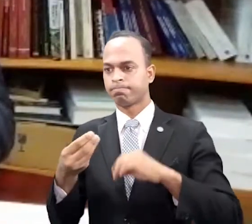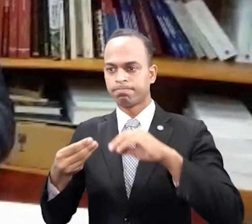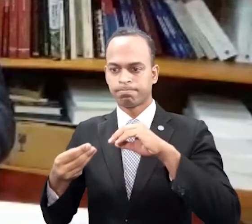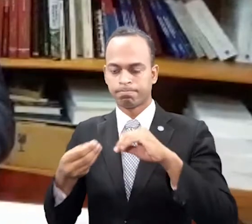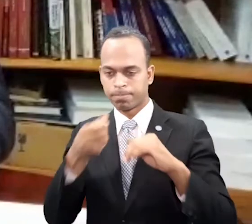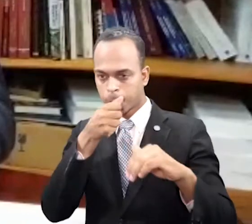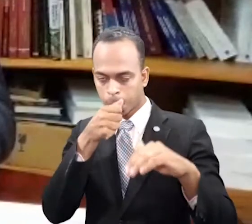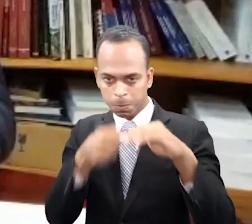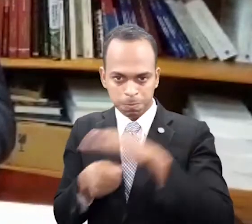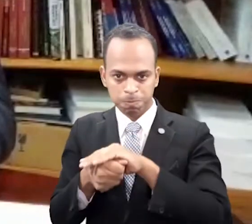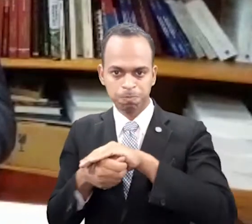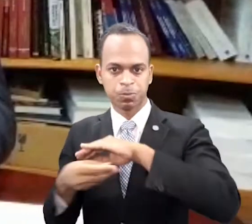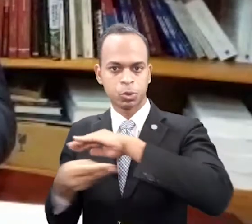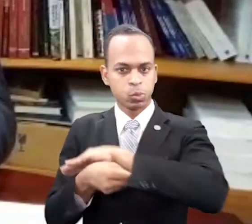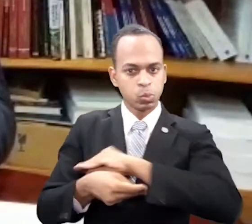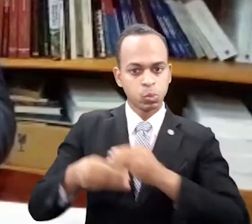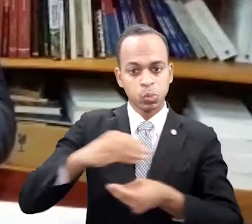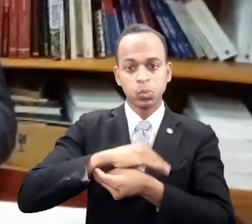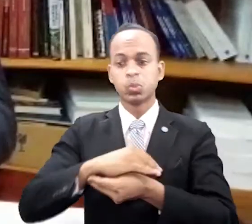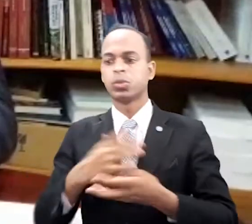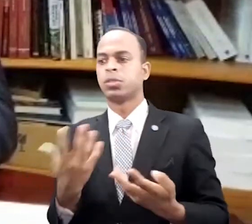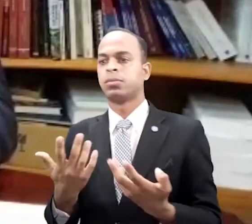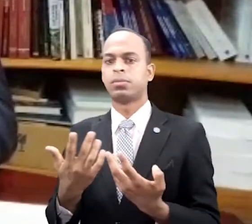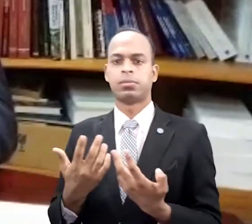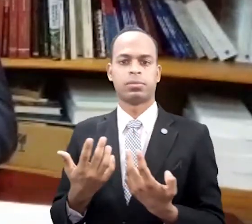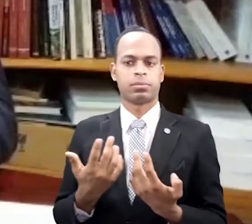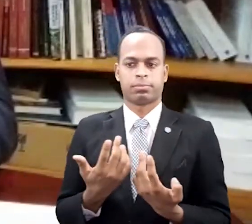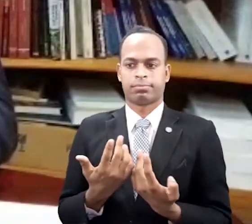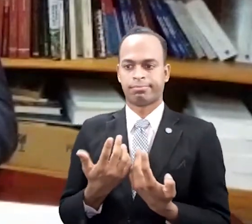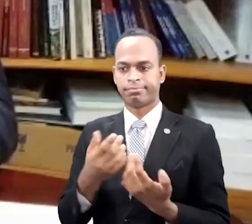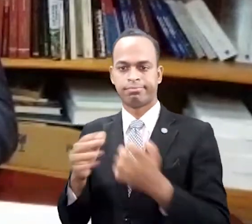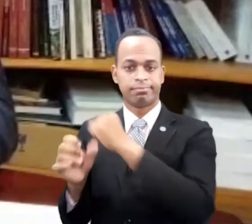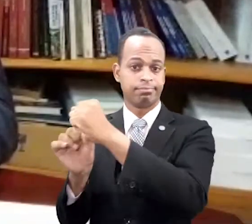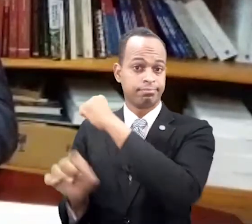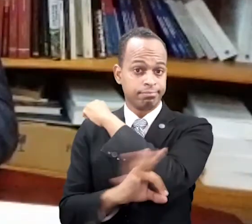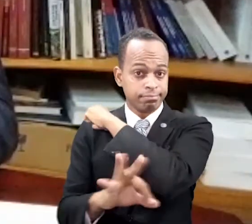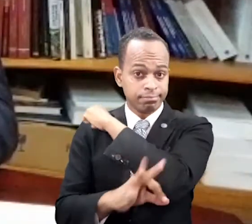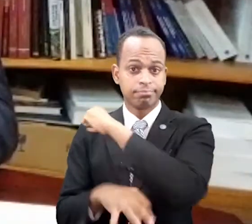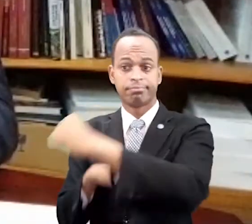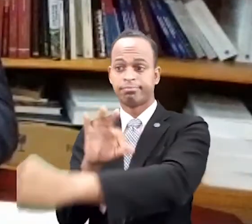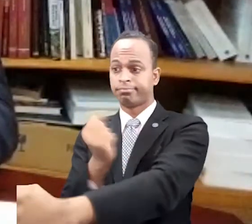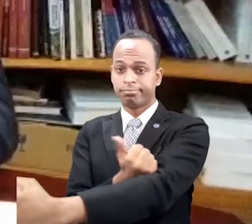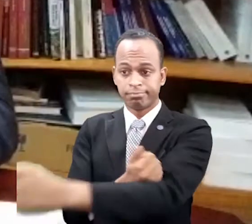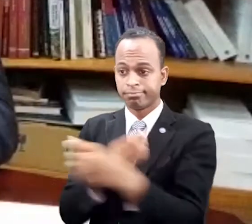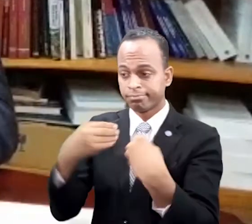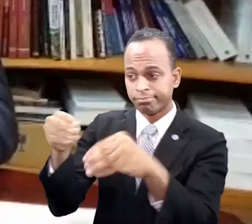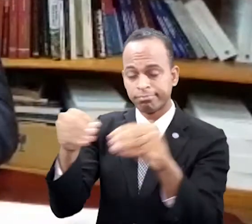Narcotráfico, corrupción y todo tipo de actividad criminal